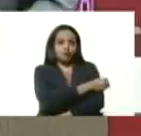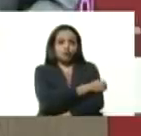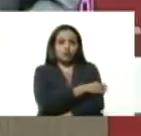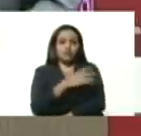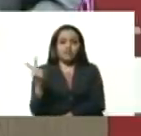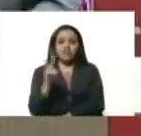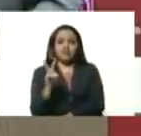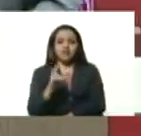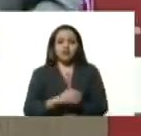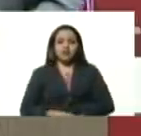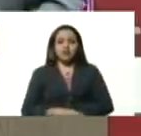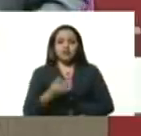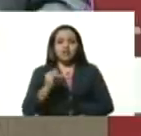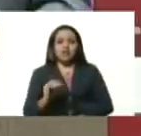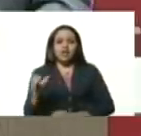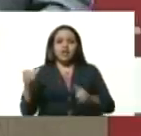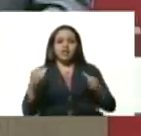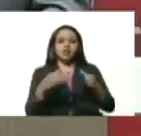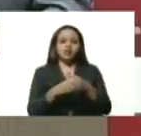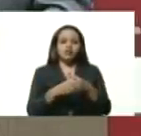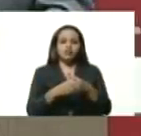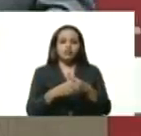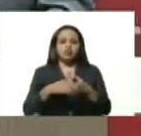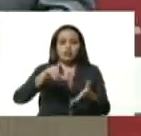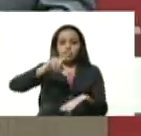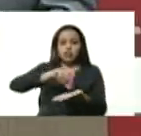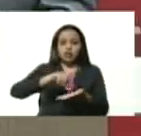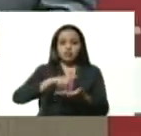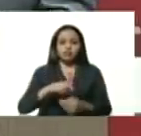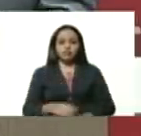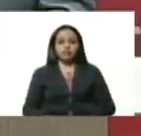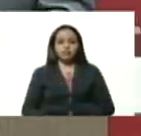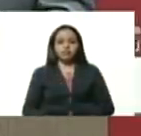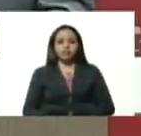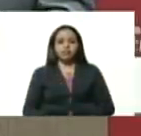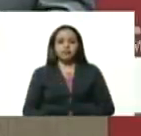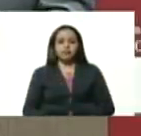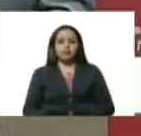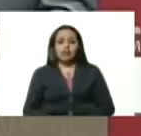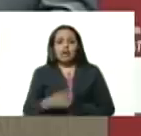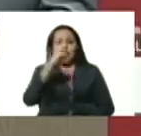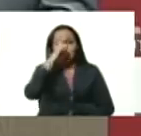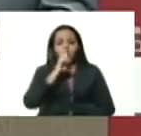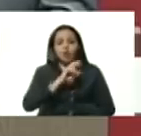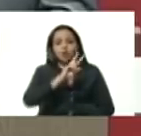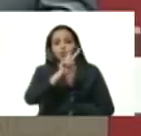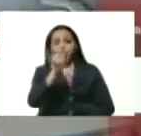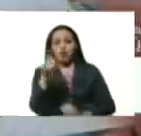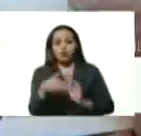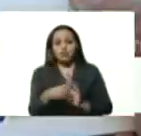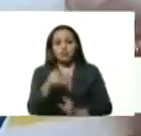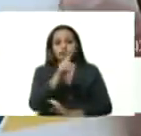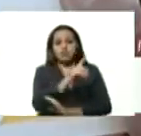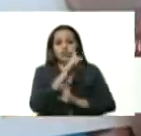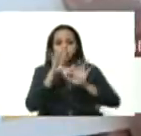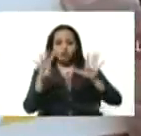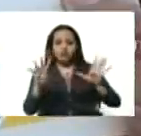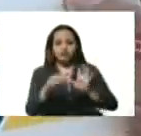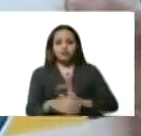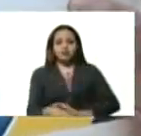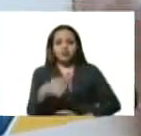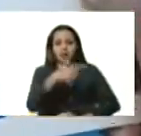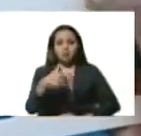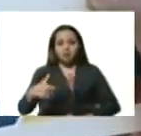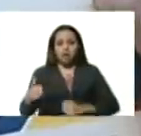hacen vida en el llamado G4, que ya no está el G4. En 2019, López y sus colaboradores